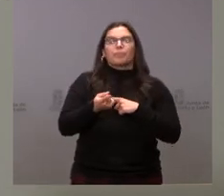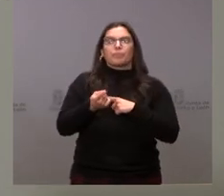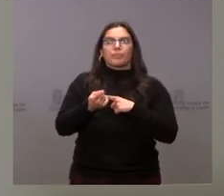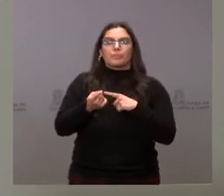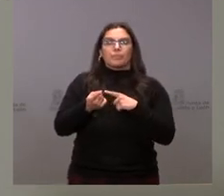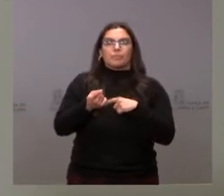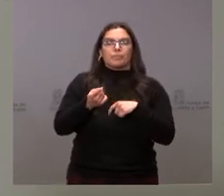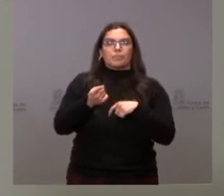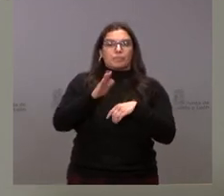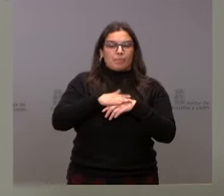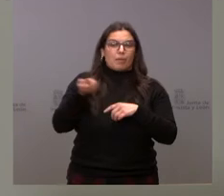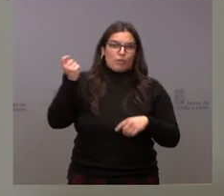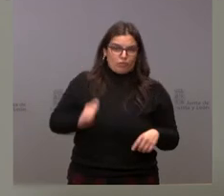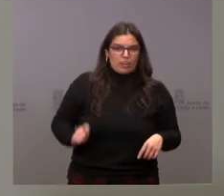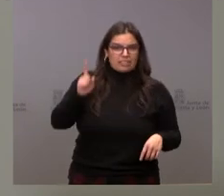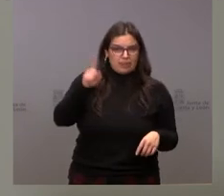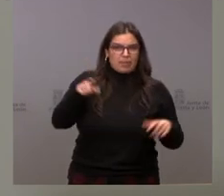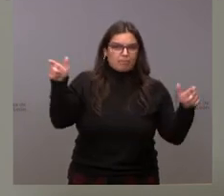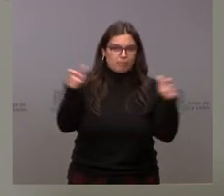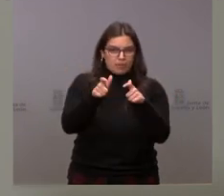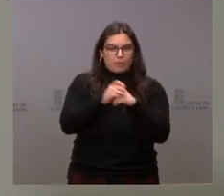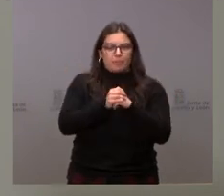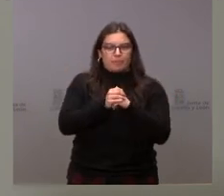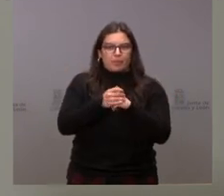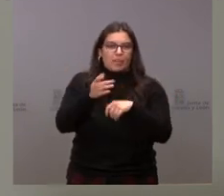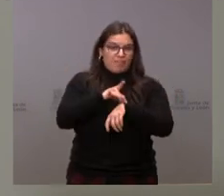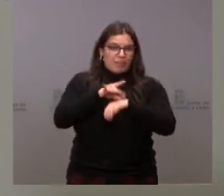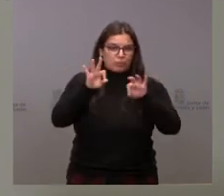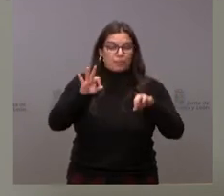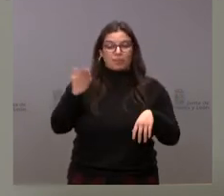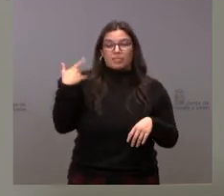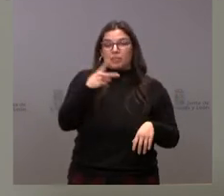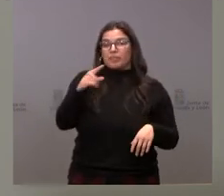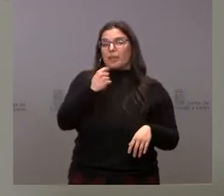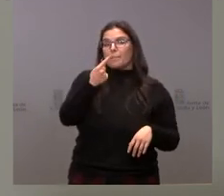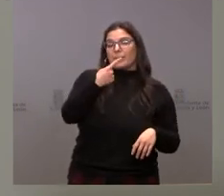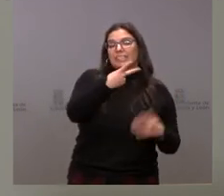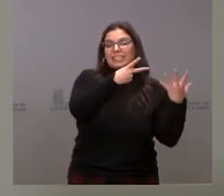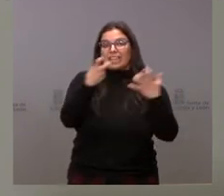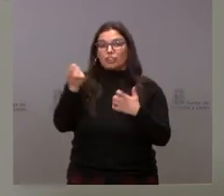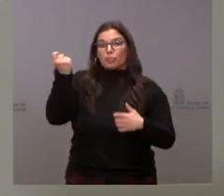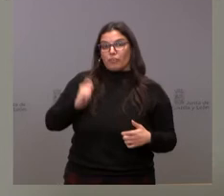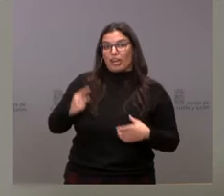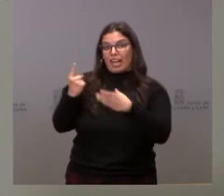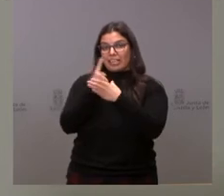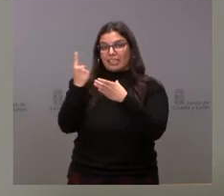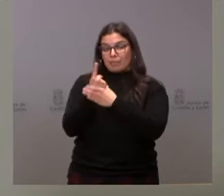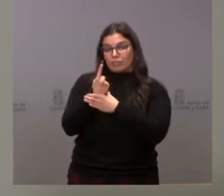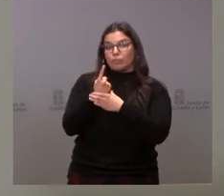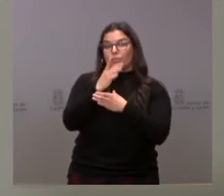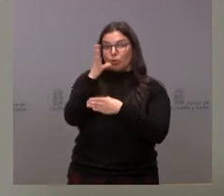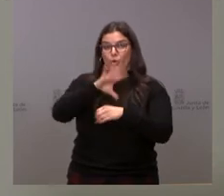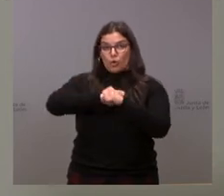personal del sistema sanitario si hace dos semanas hablábamos de 1.700 profesionales en aislamiento 40 grados